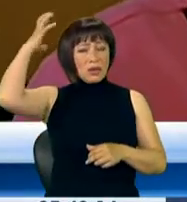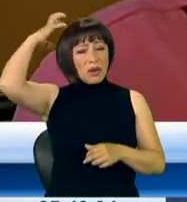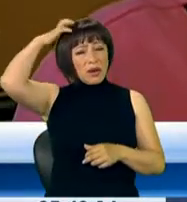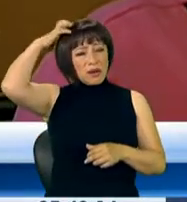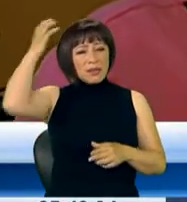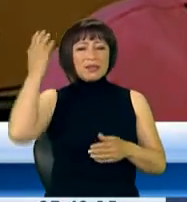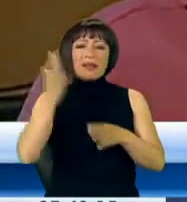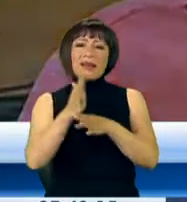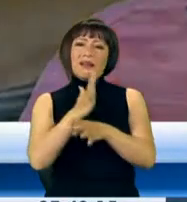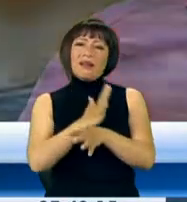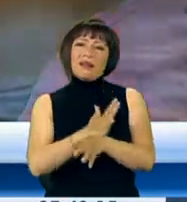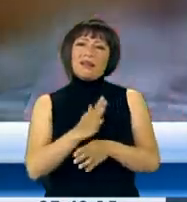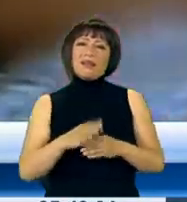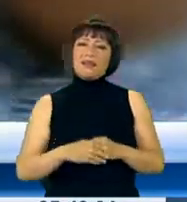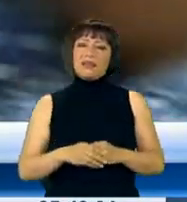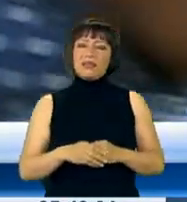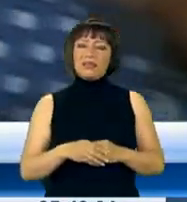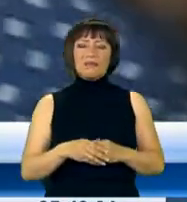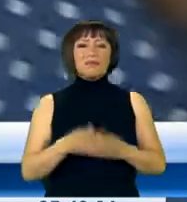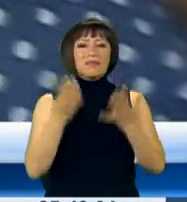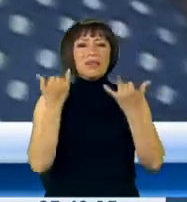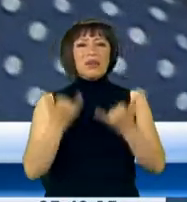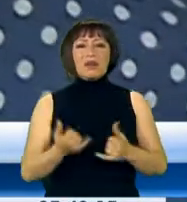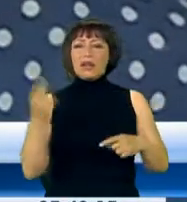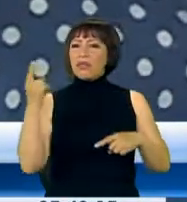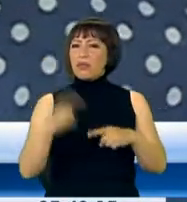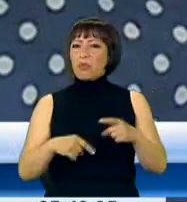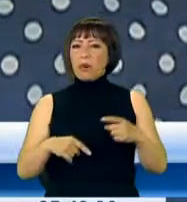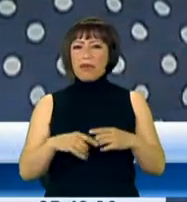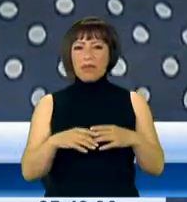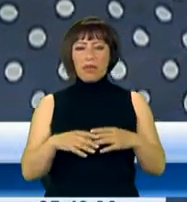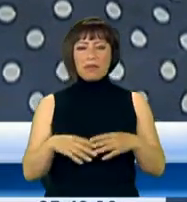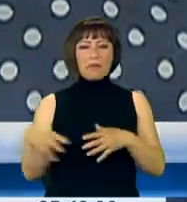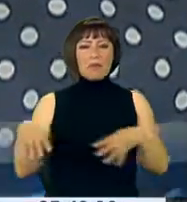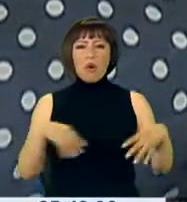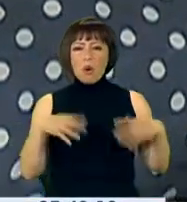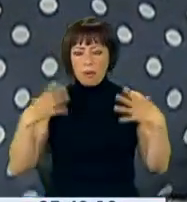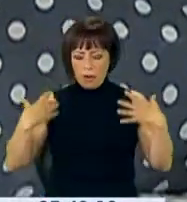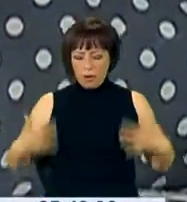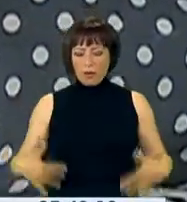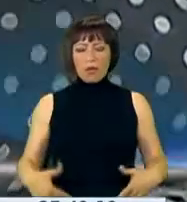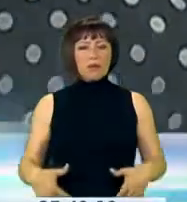sacado. Y él no puede moverse.